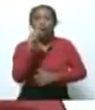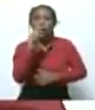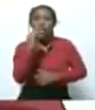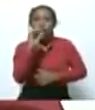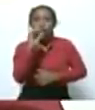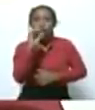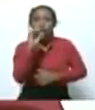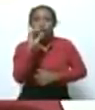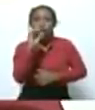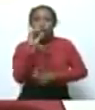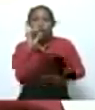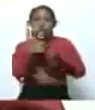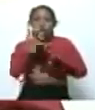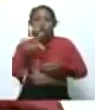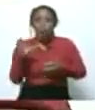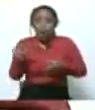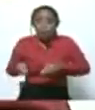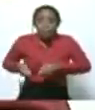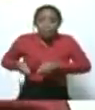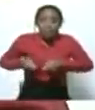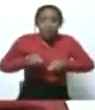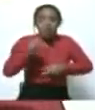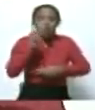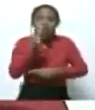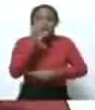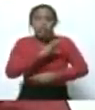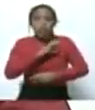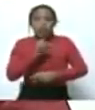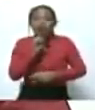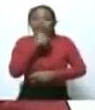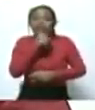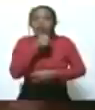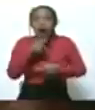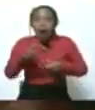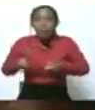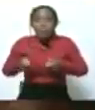yo era la que llevaba dos señoras mayores.